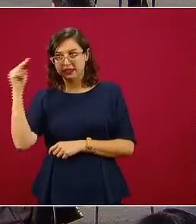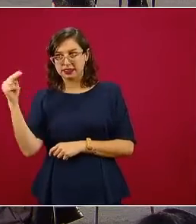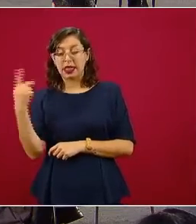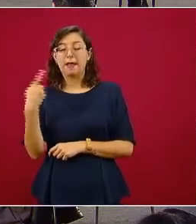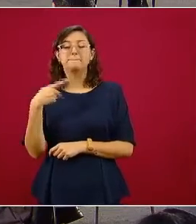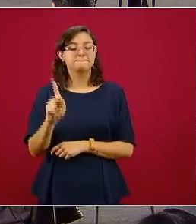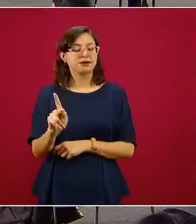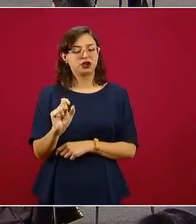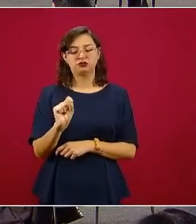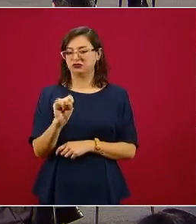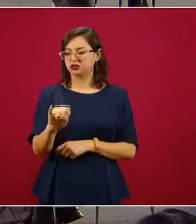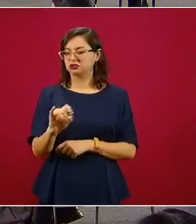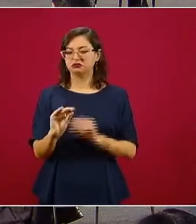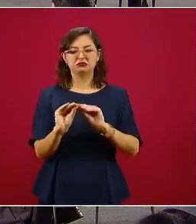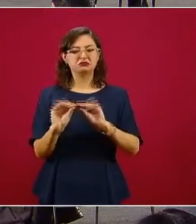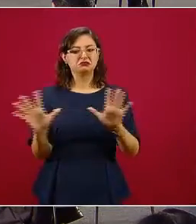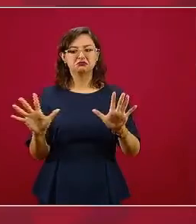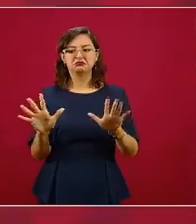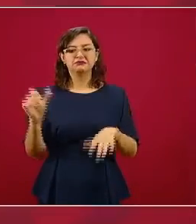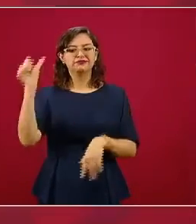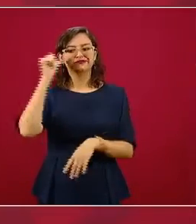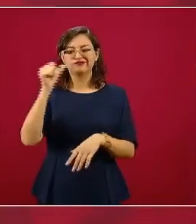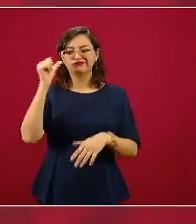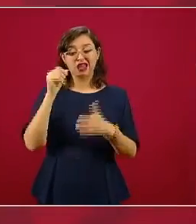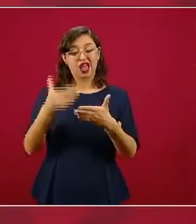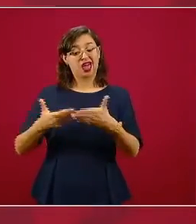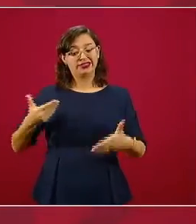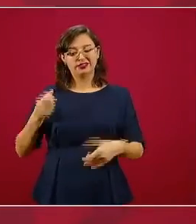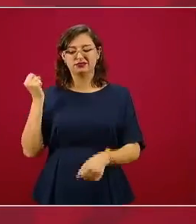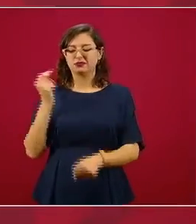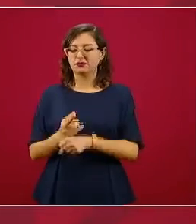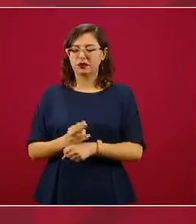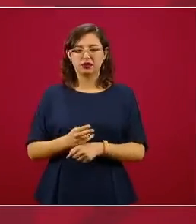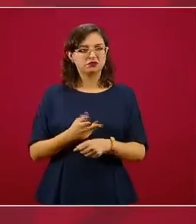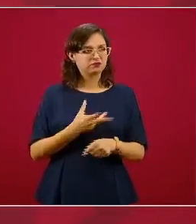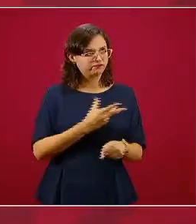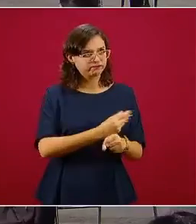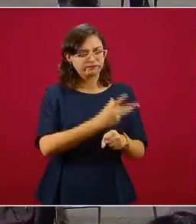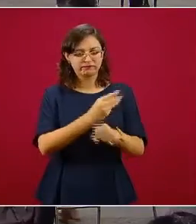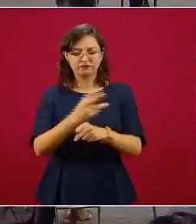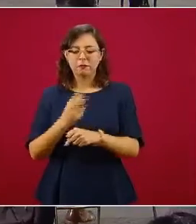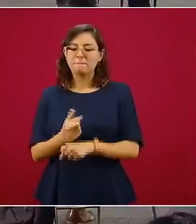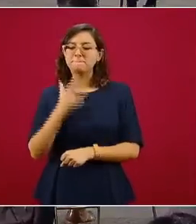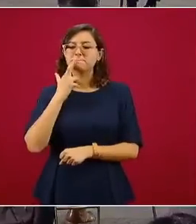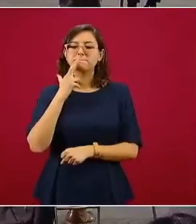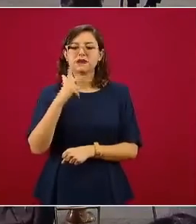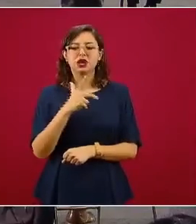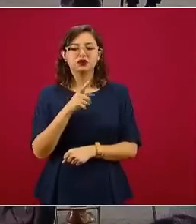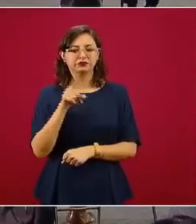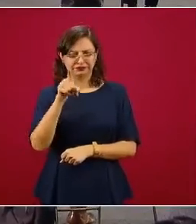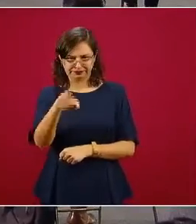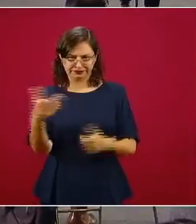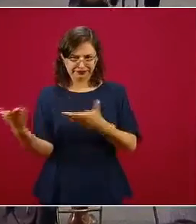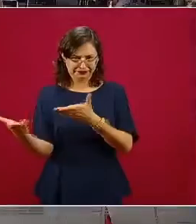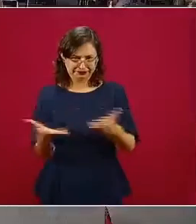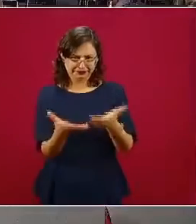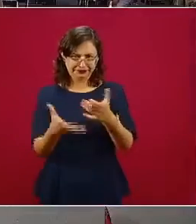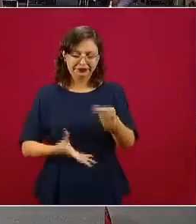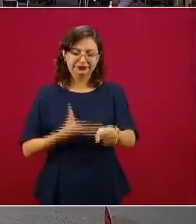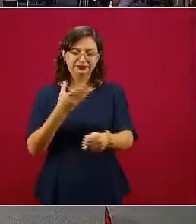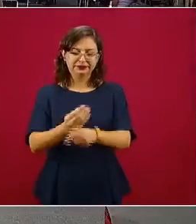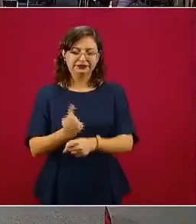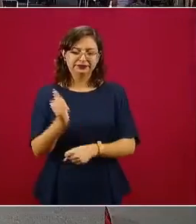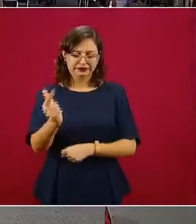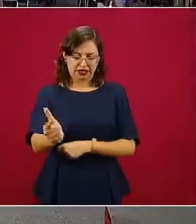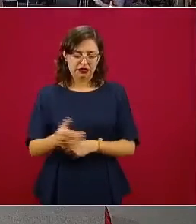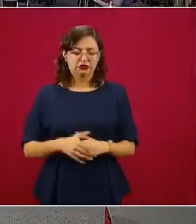mejor sí es prevenir. A ver qué nos puedes comentar sobre eso.